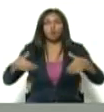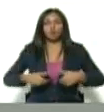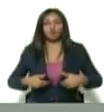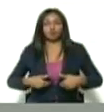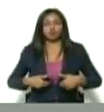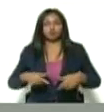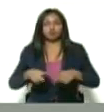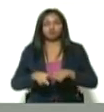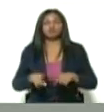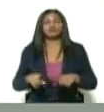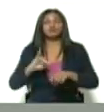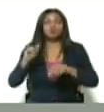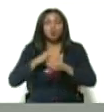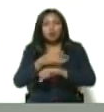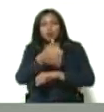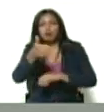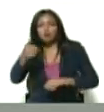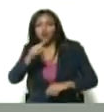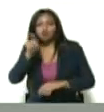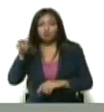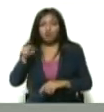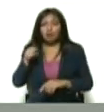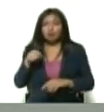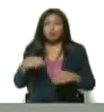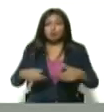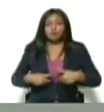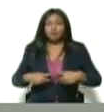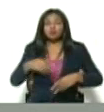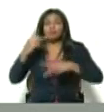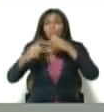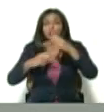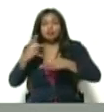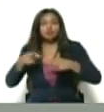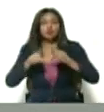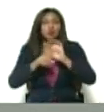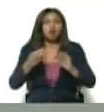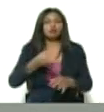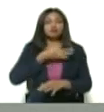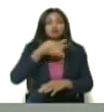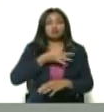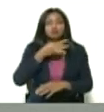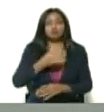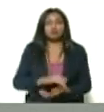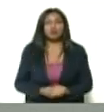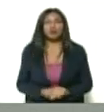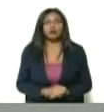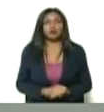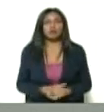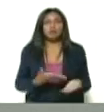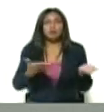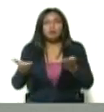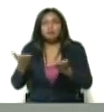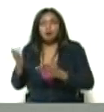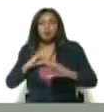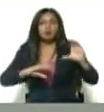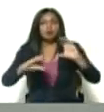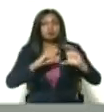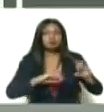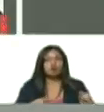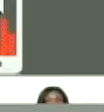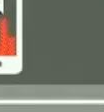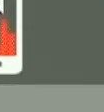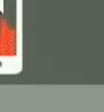Jorge, William, Freddy, los esfuerzos políticos, diplomáticos, sociales, mediáticos, comunicacionales.